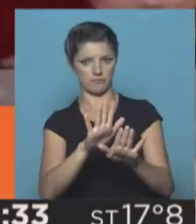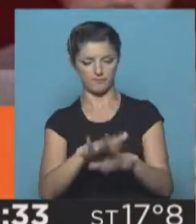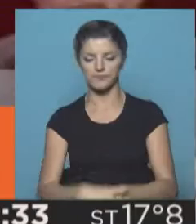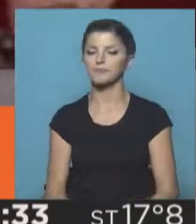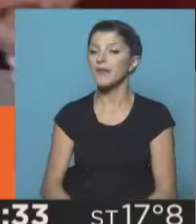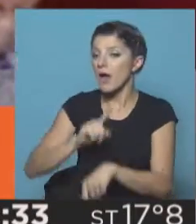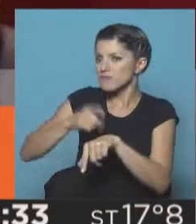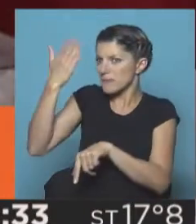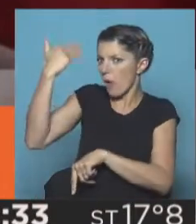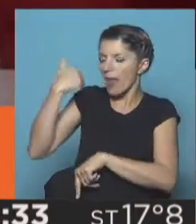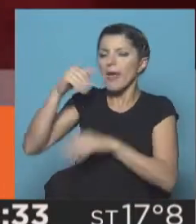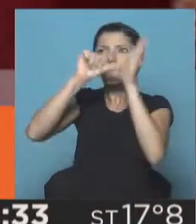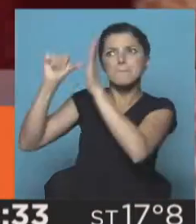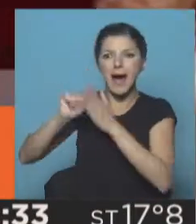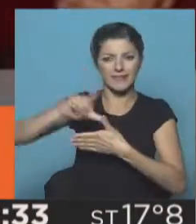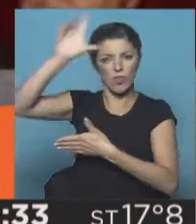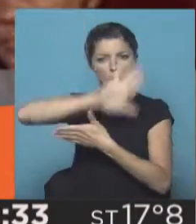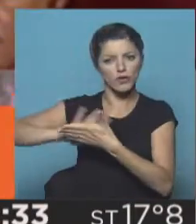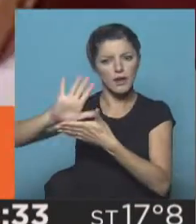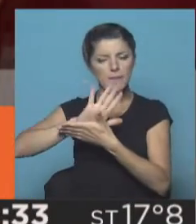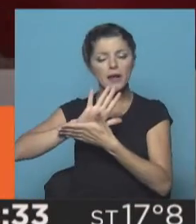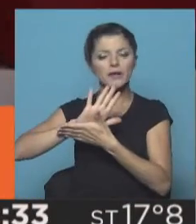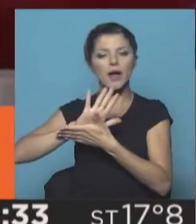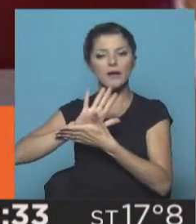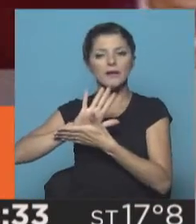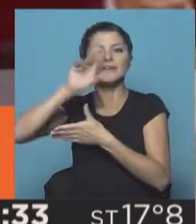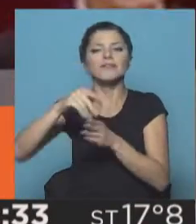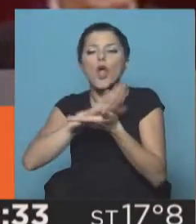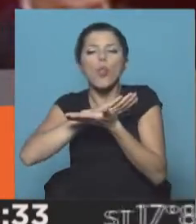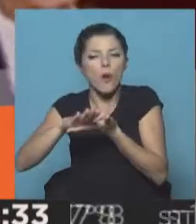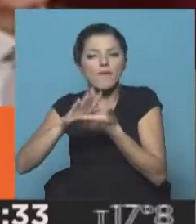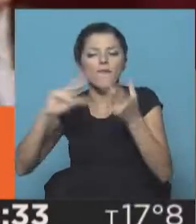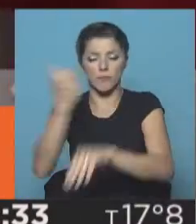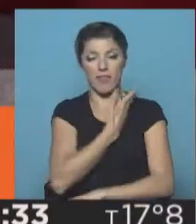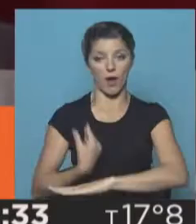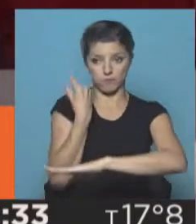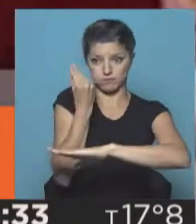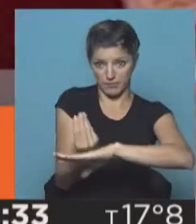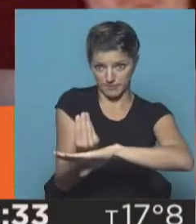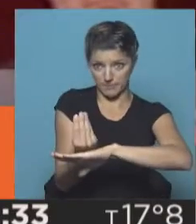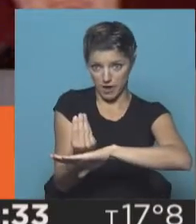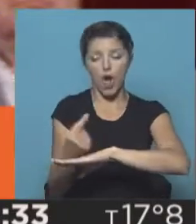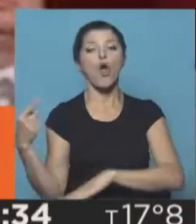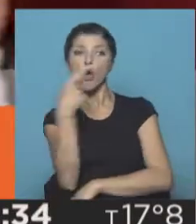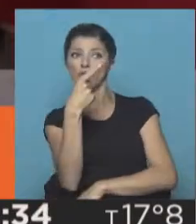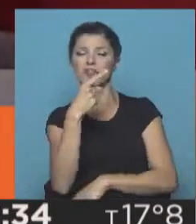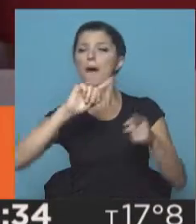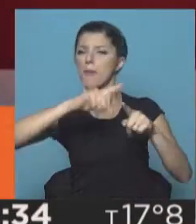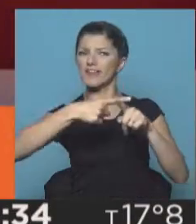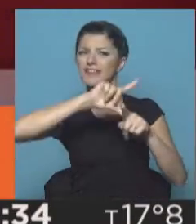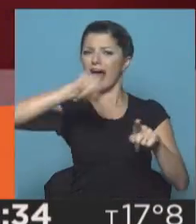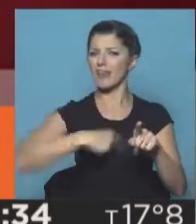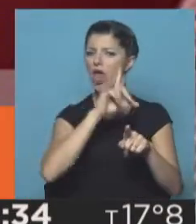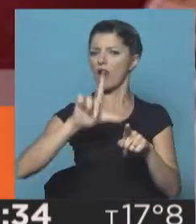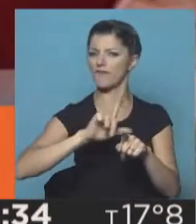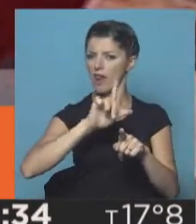tiempos en que los países latinoamericanos asistían al protagonismo de una nueva dirigencia surgida del rechazo a las políticas neoliberales de la década